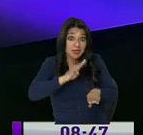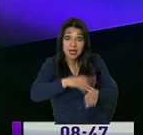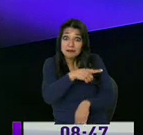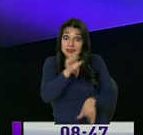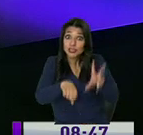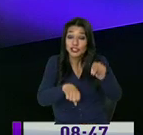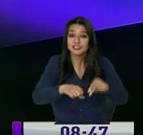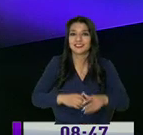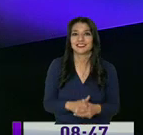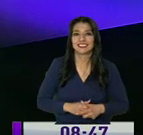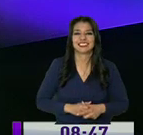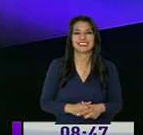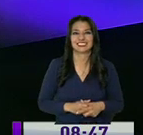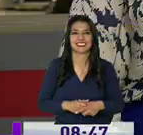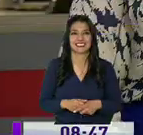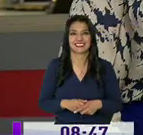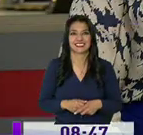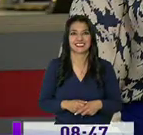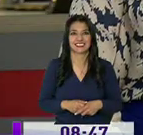Corral?